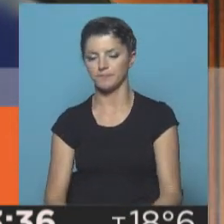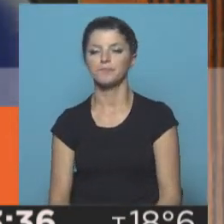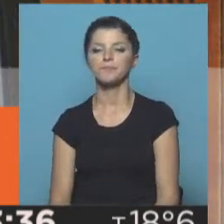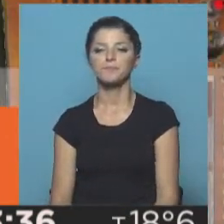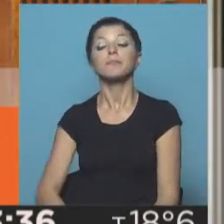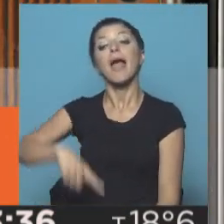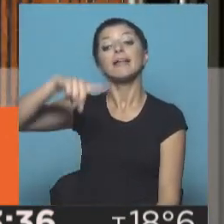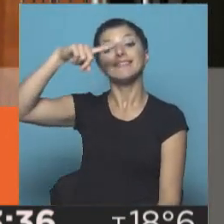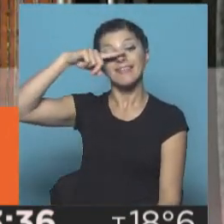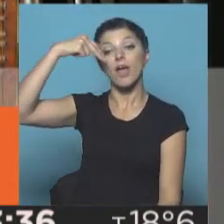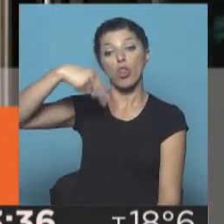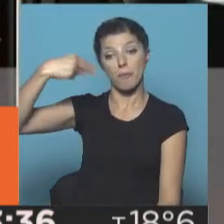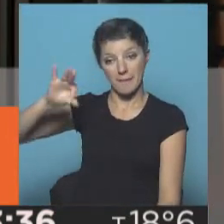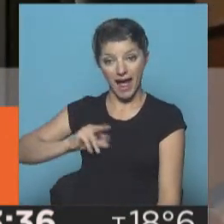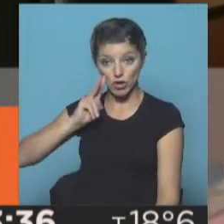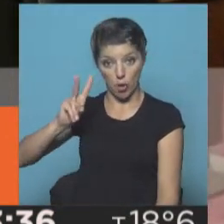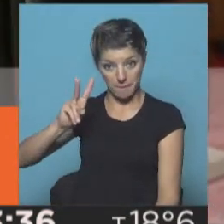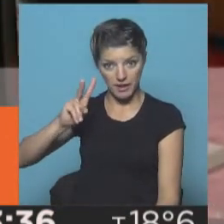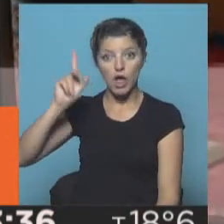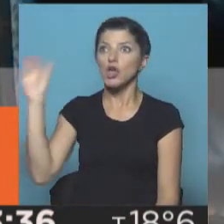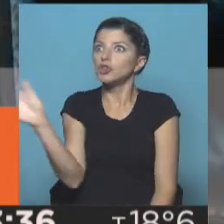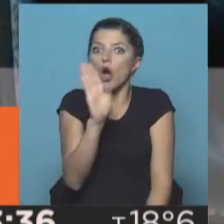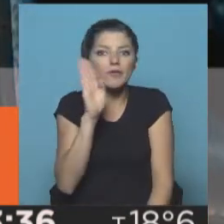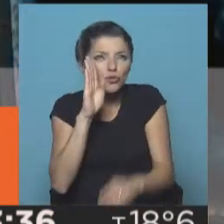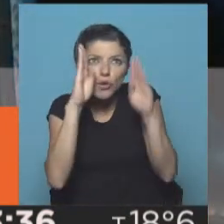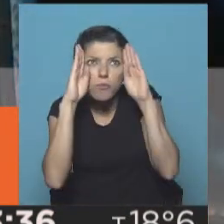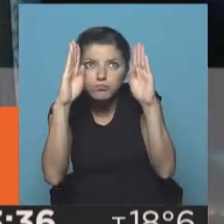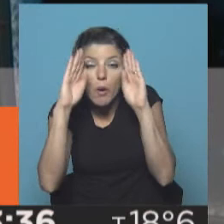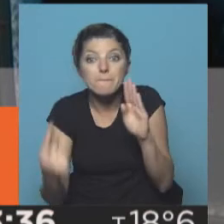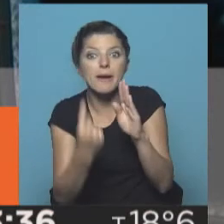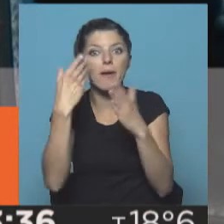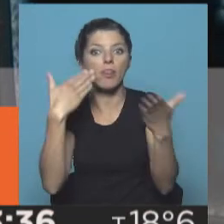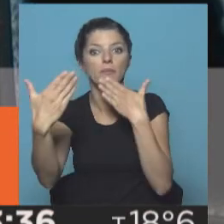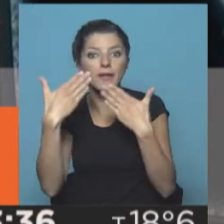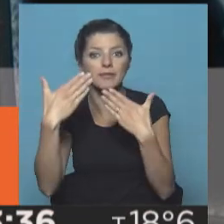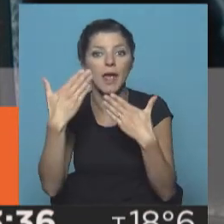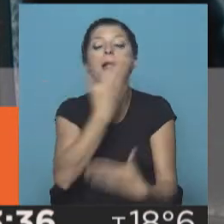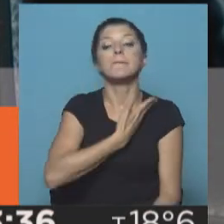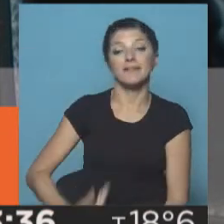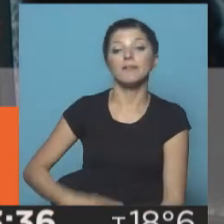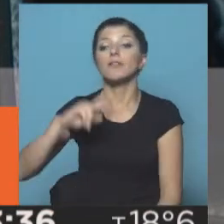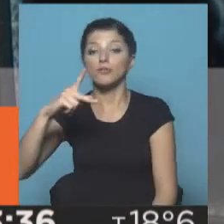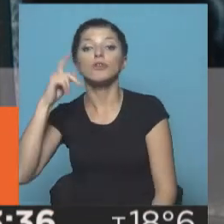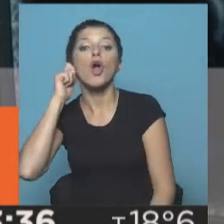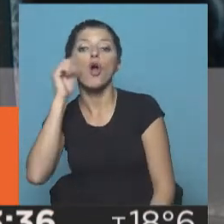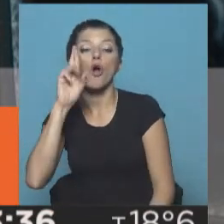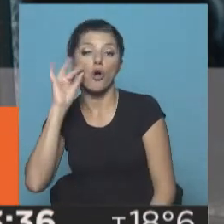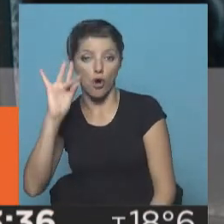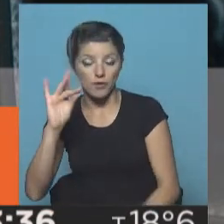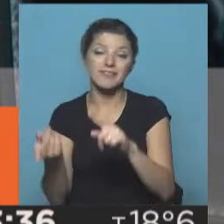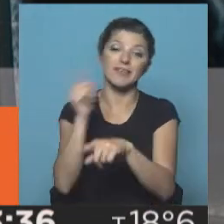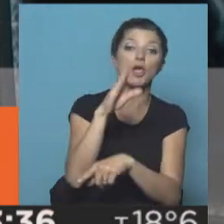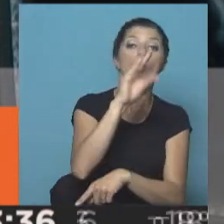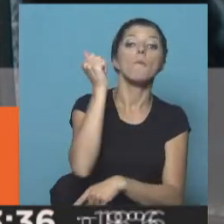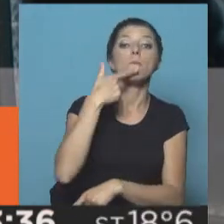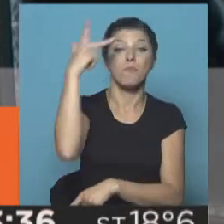7 de noviembre de 2000, todo Estados Unidos siguió con atención el primer debate entre el vicepresidente Al Gore y el republicano George Bush.